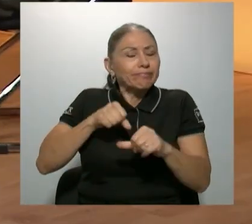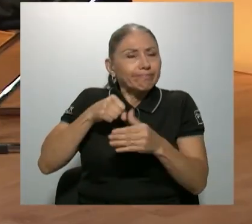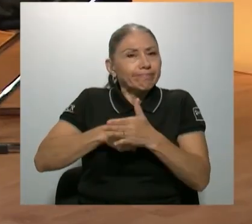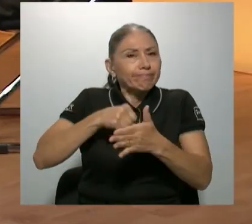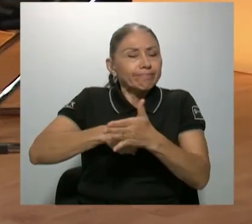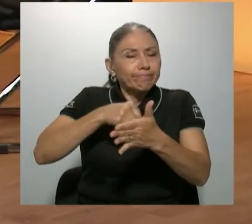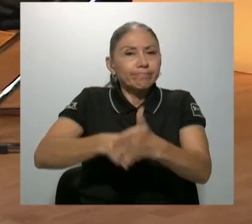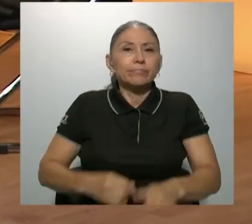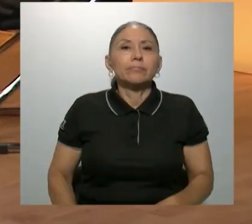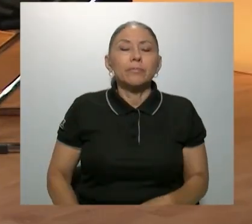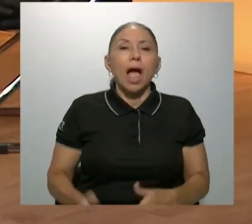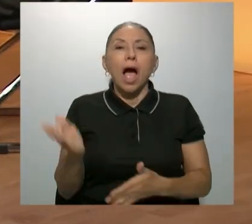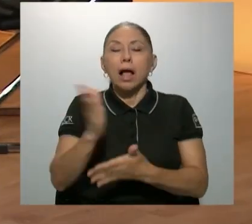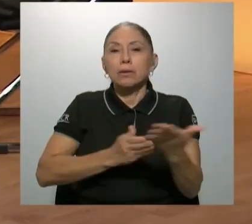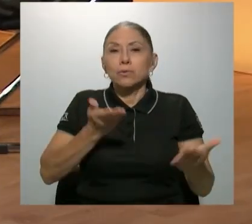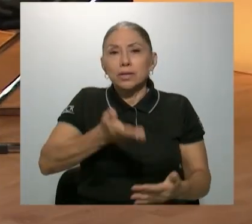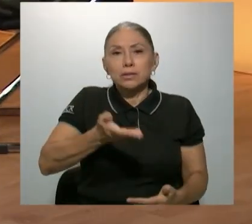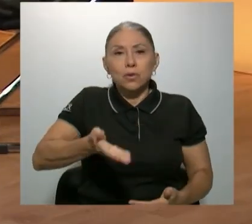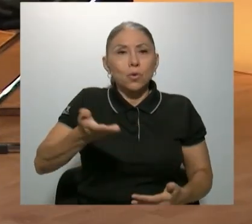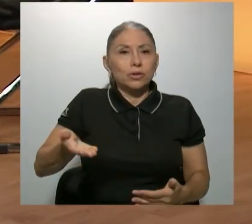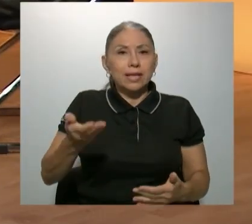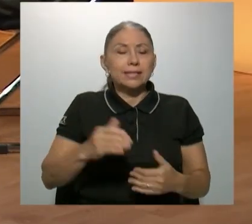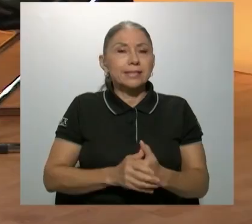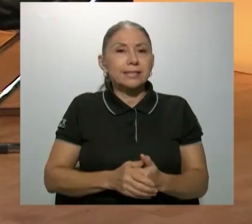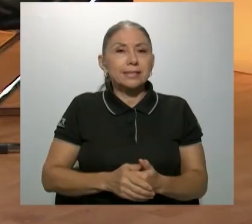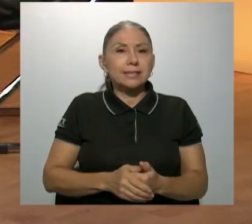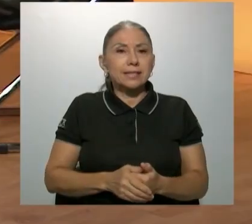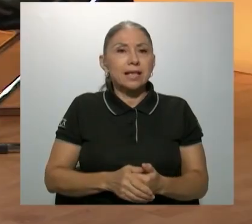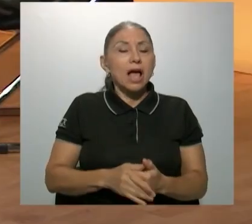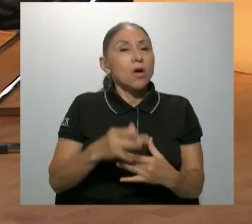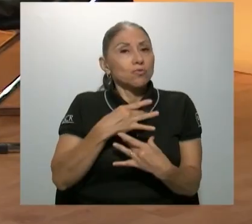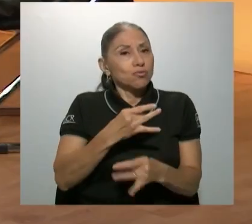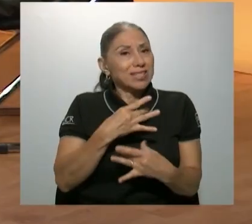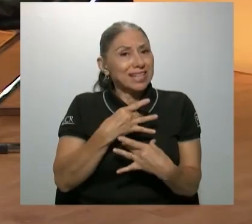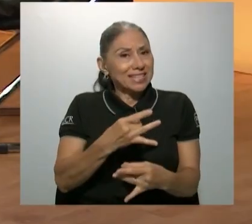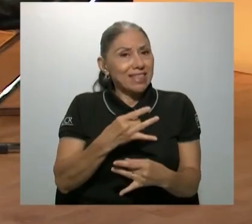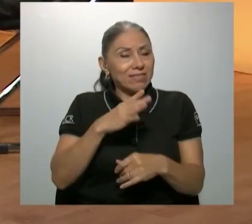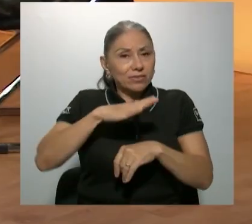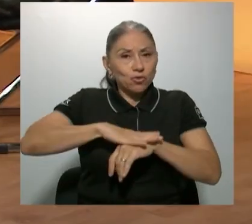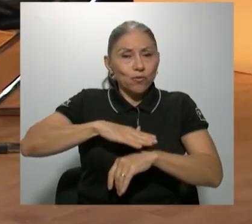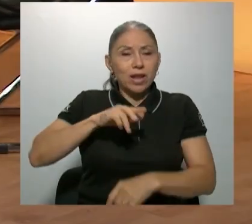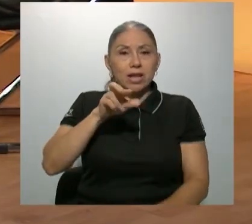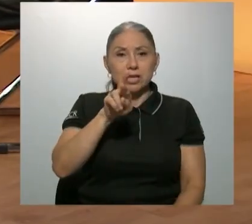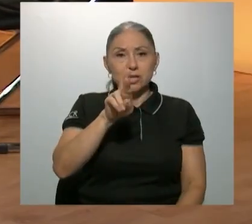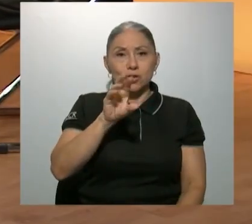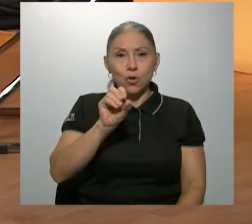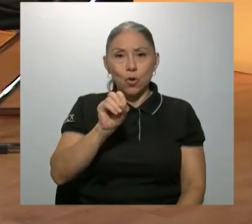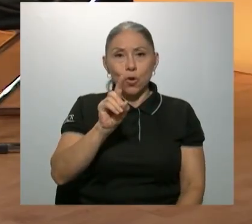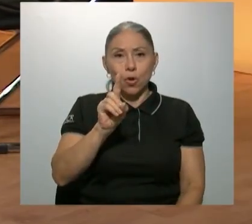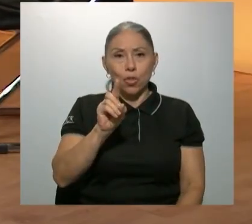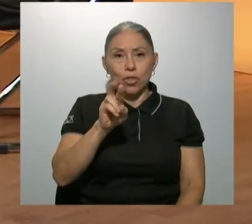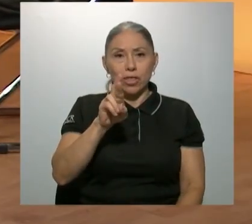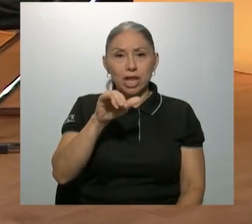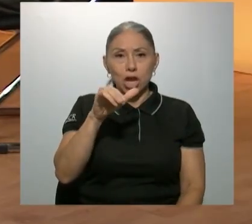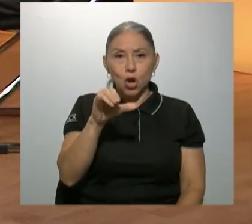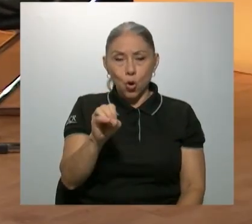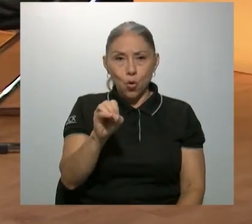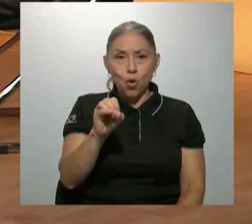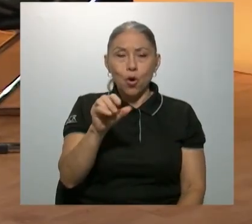Ahora, hay algunas cosas que son muy interesantes de Rodrigo. Aquí en Costa